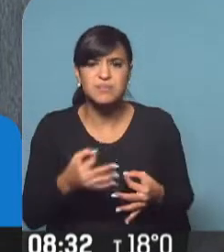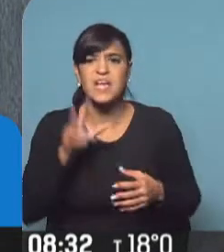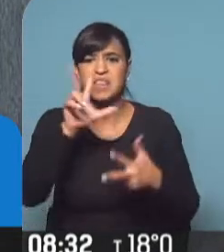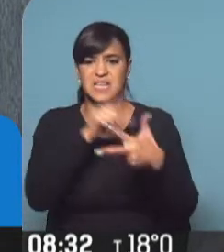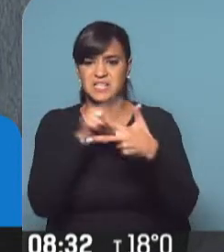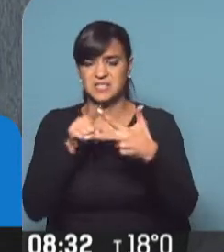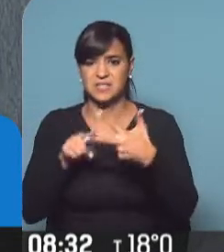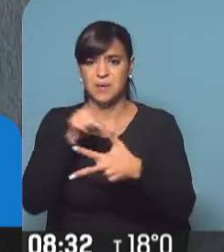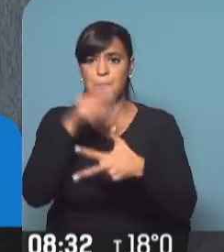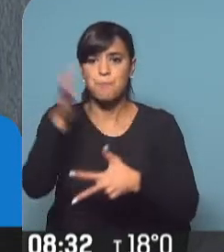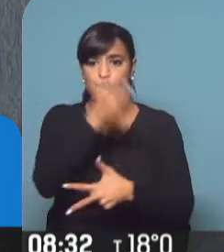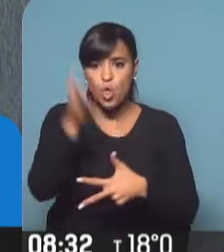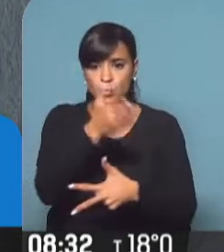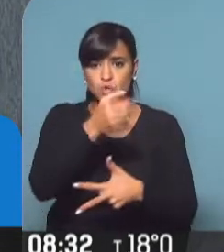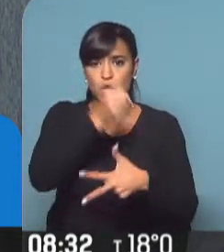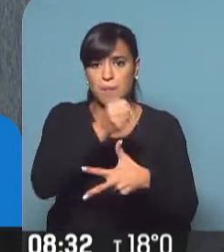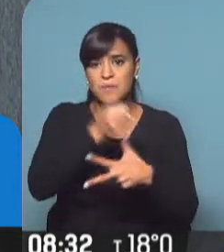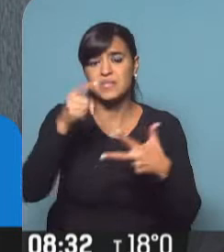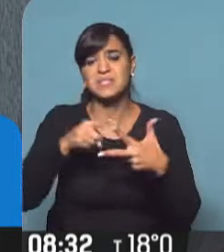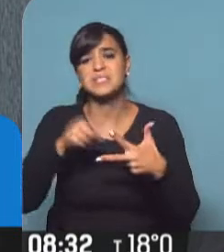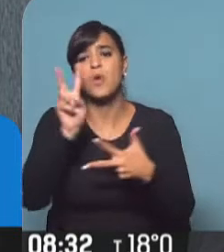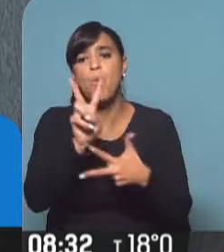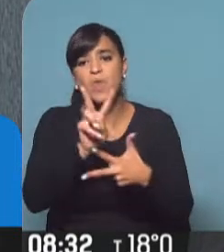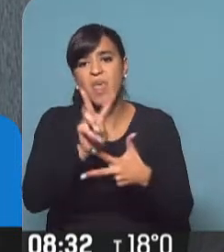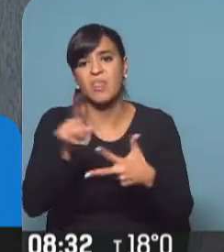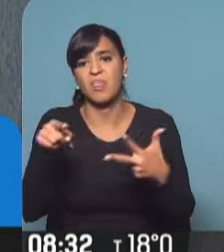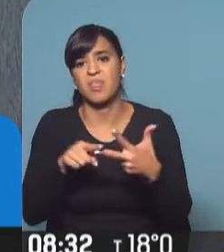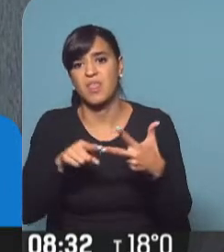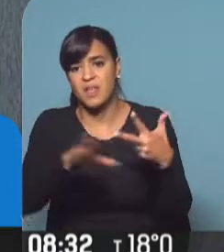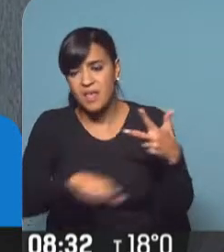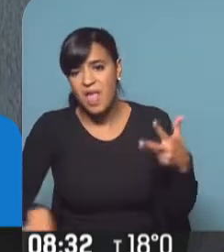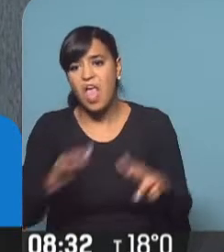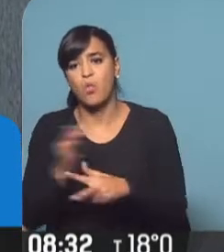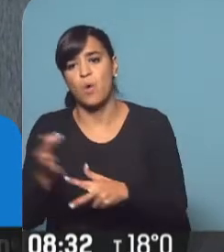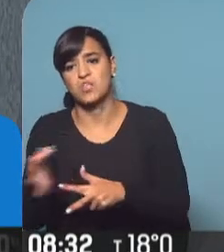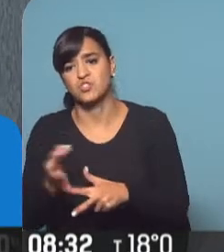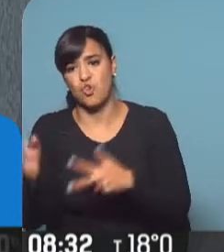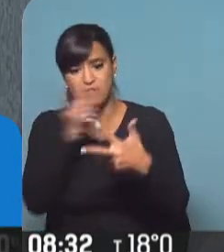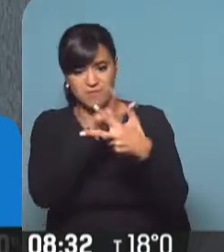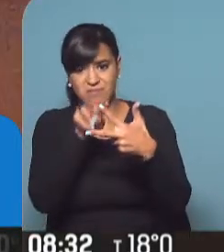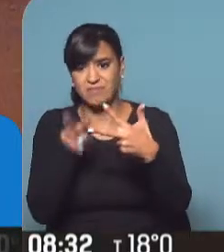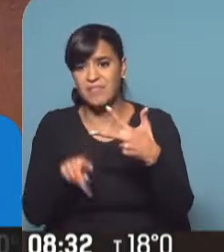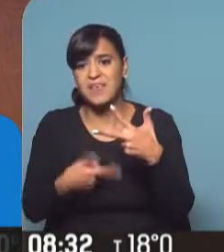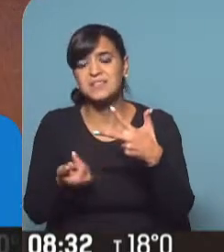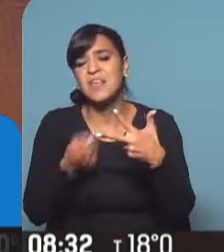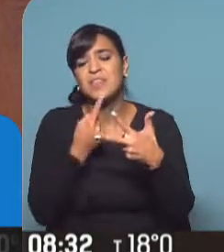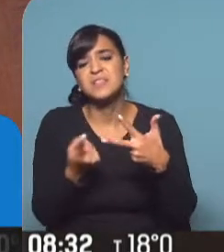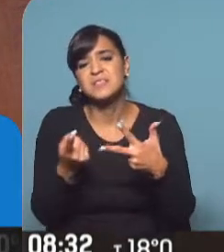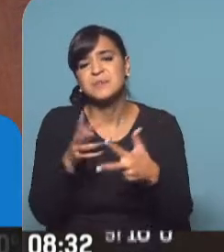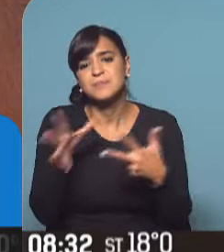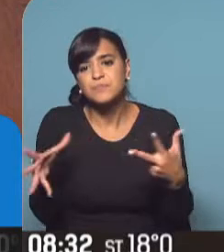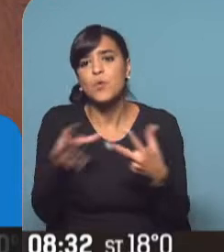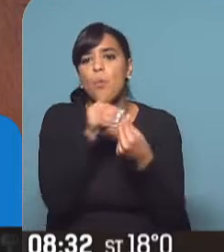ejes la producción y el empleo la seguridad y la niñez y la educación y desde allí este por eso digo